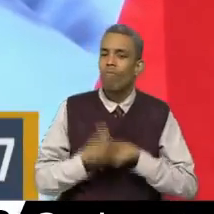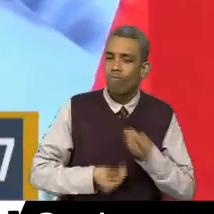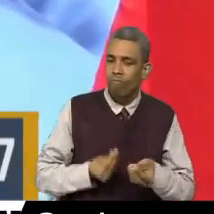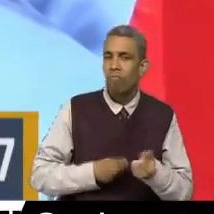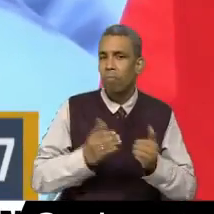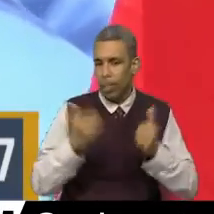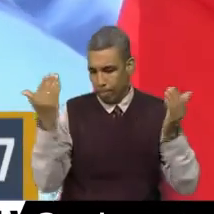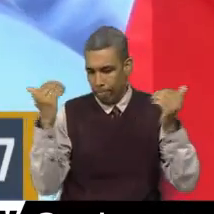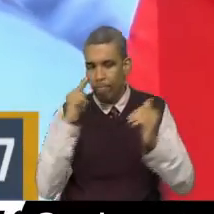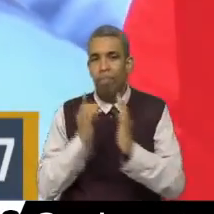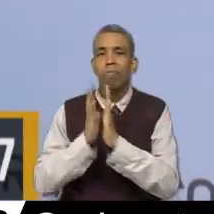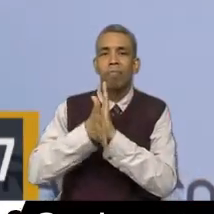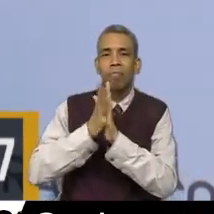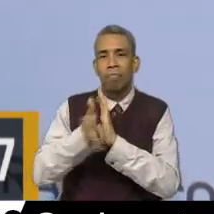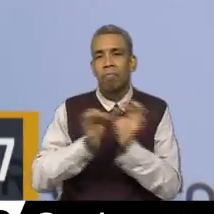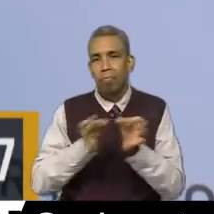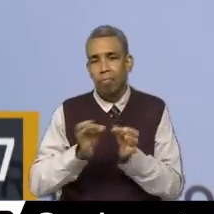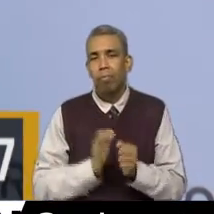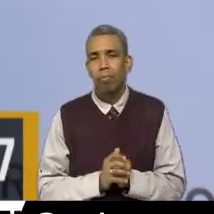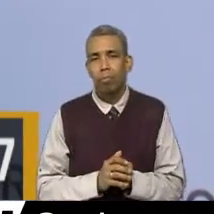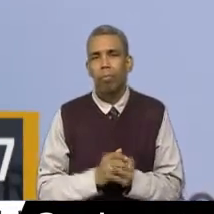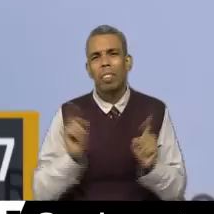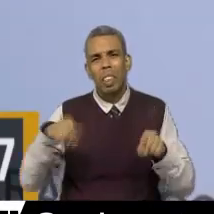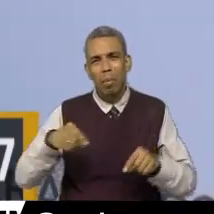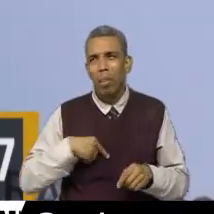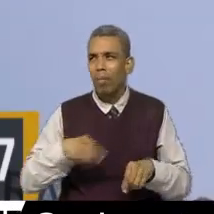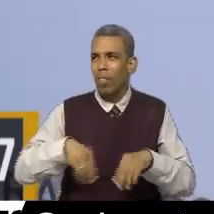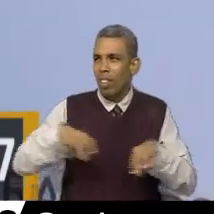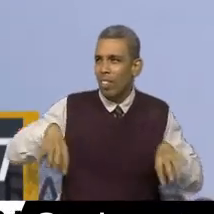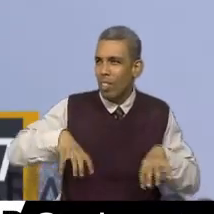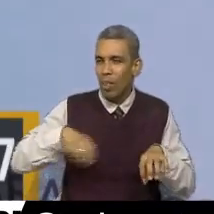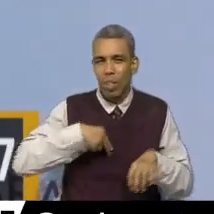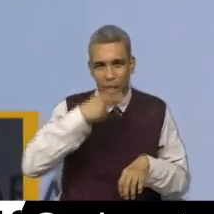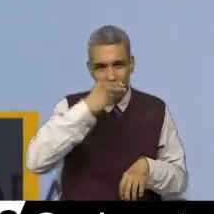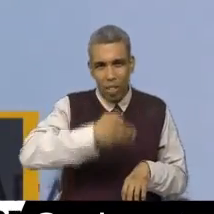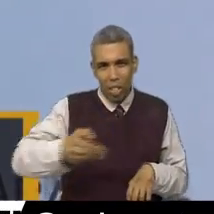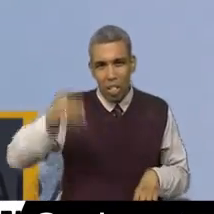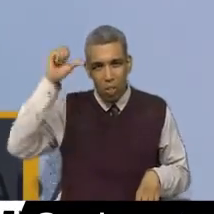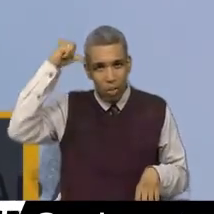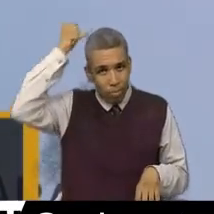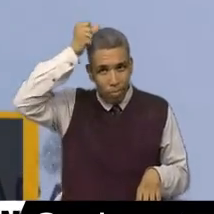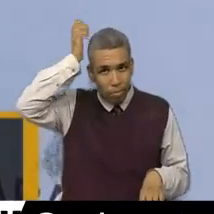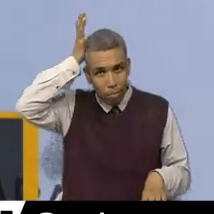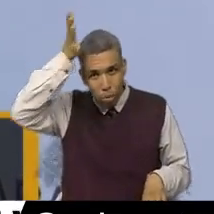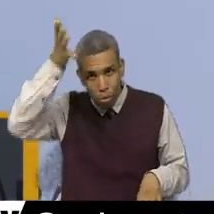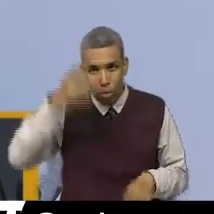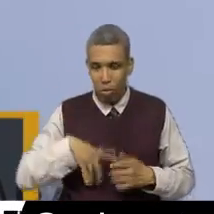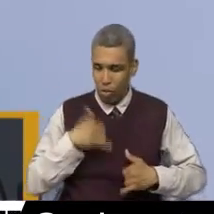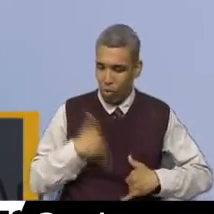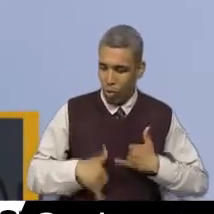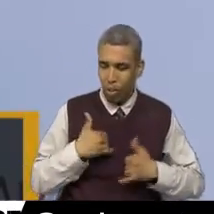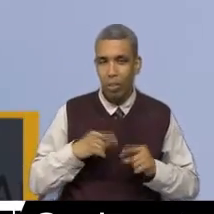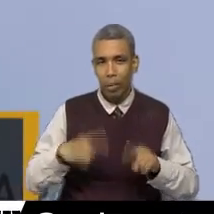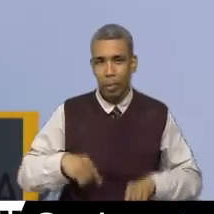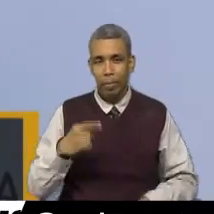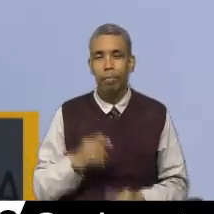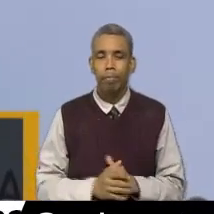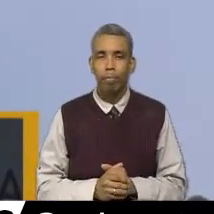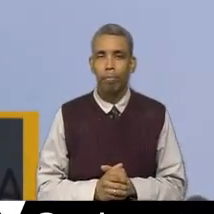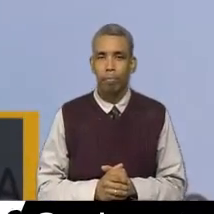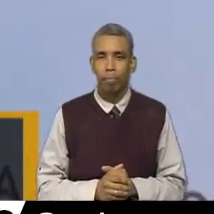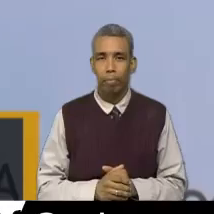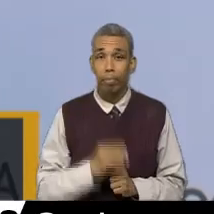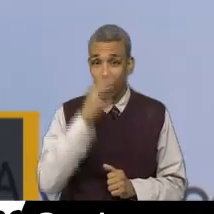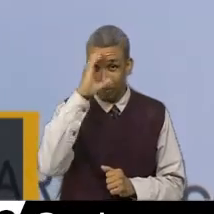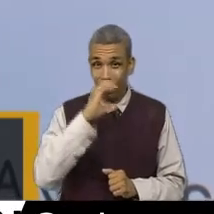actividades lúdico-recreativas. Pueden conocer también toda la oferta institucional que tiene CAFAO y Cajazán con las